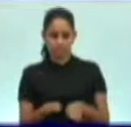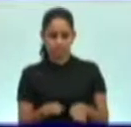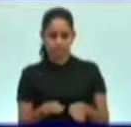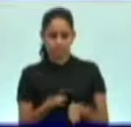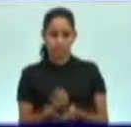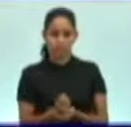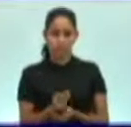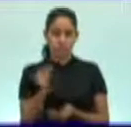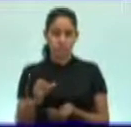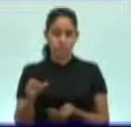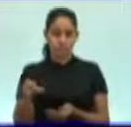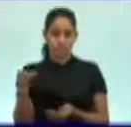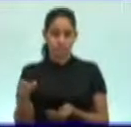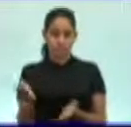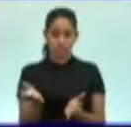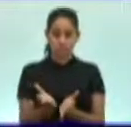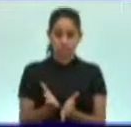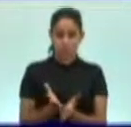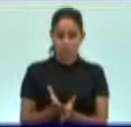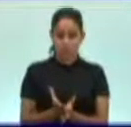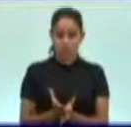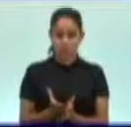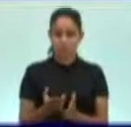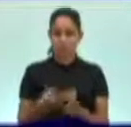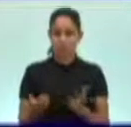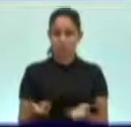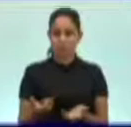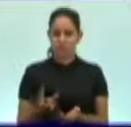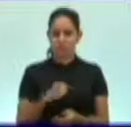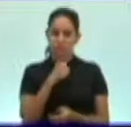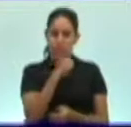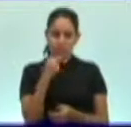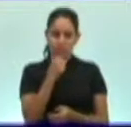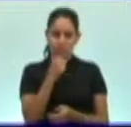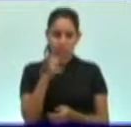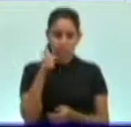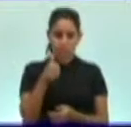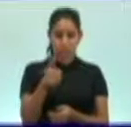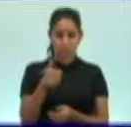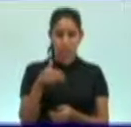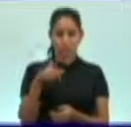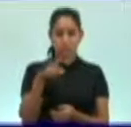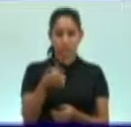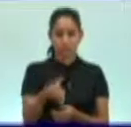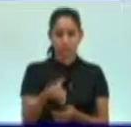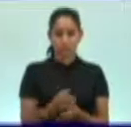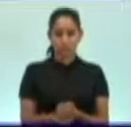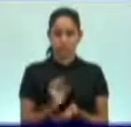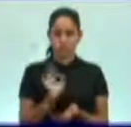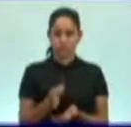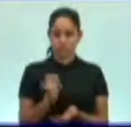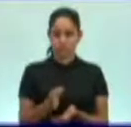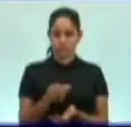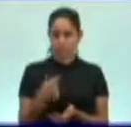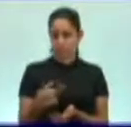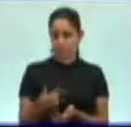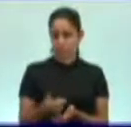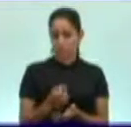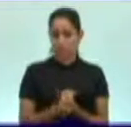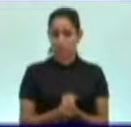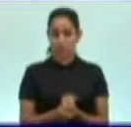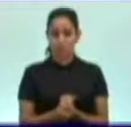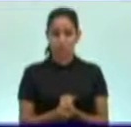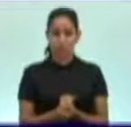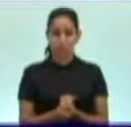a los estudiantes para que entonen la marcha triunfal del himno de Bayamo de la